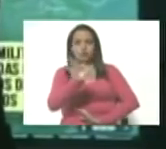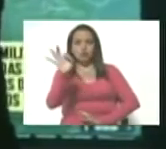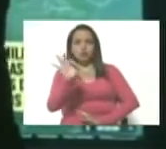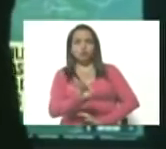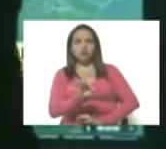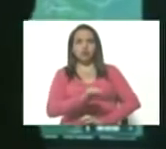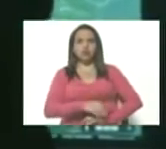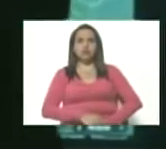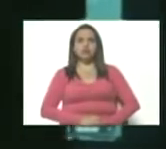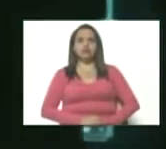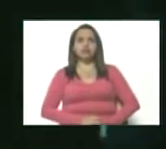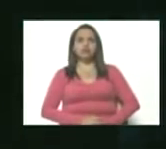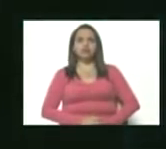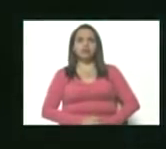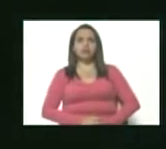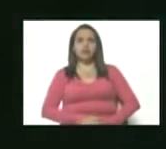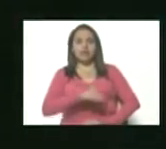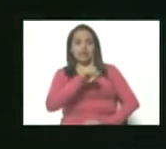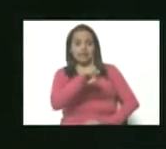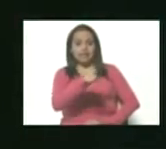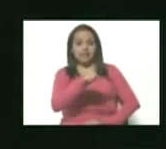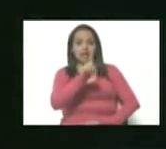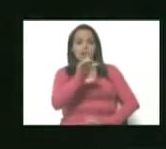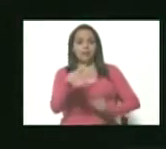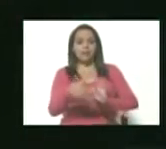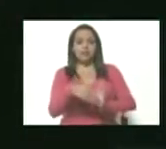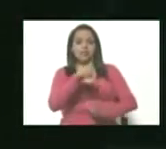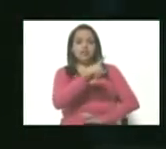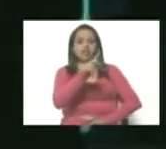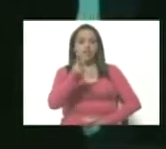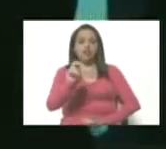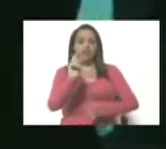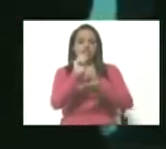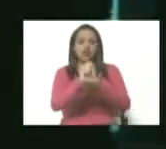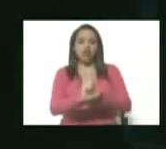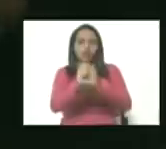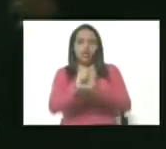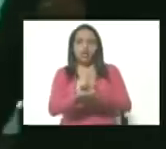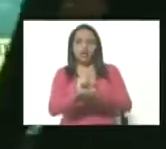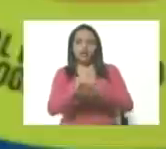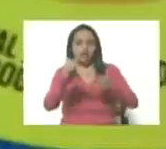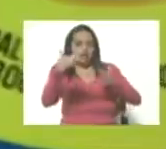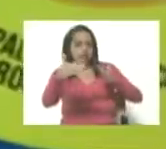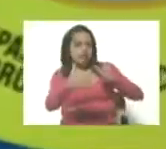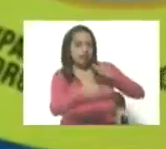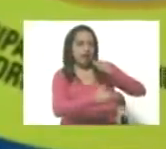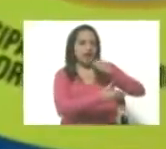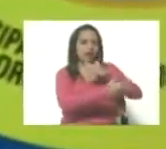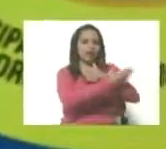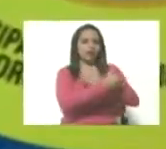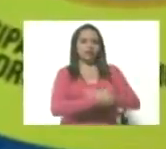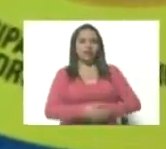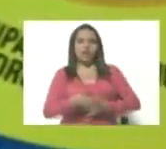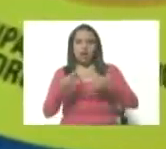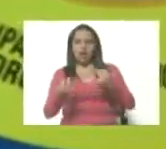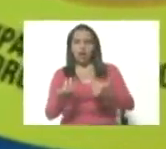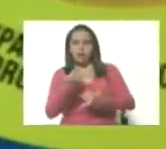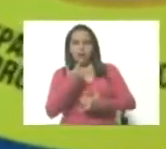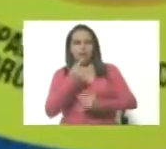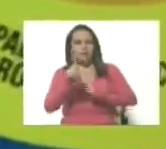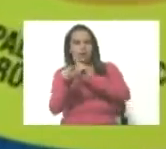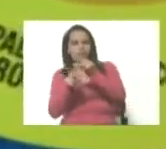84% de esas 1.120 toneladas salen por el Pacífico. Ahora le pregunto yo a